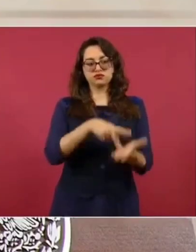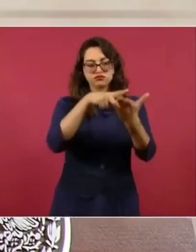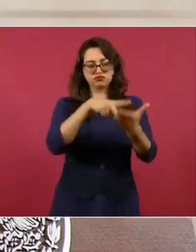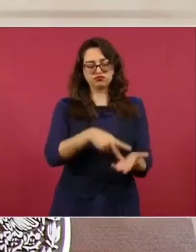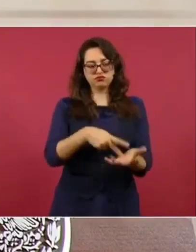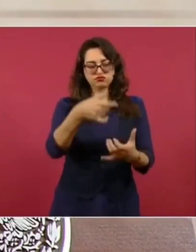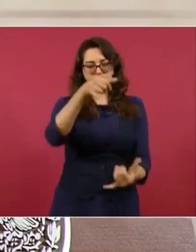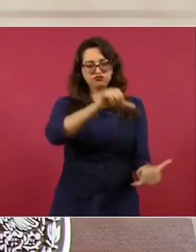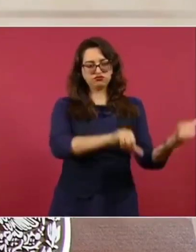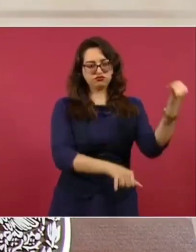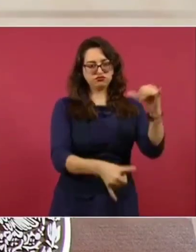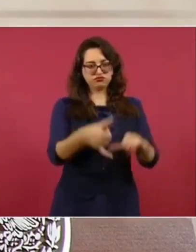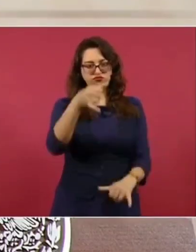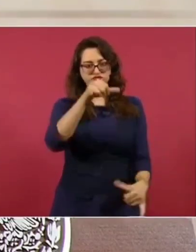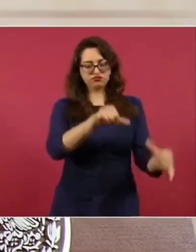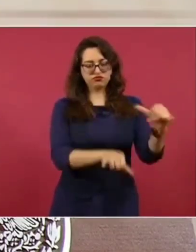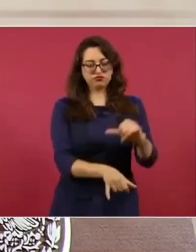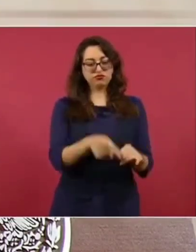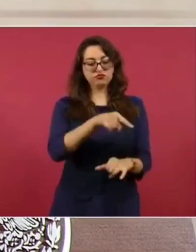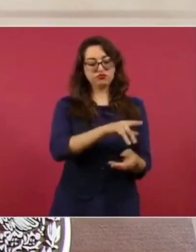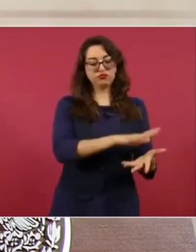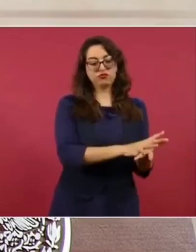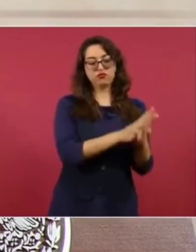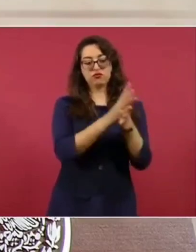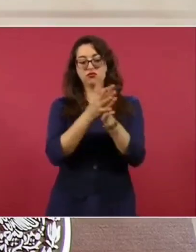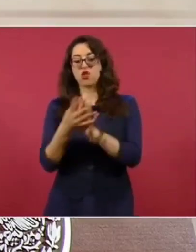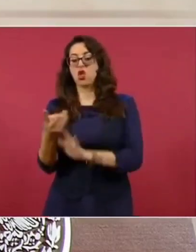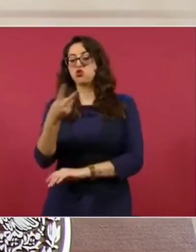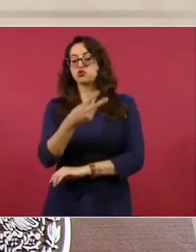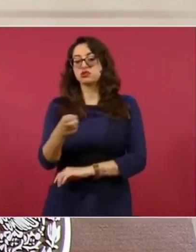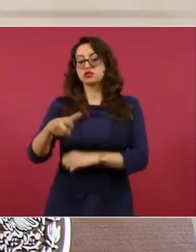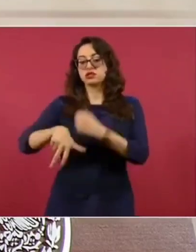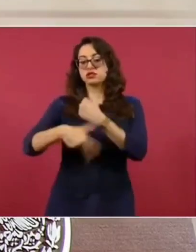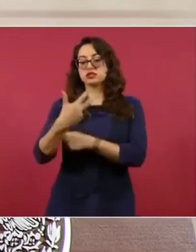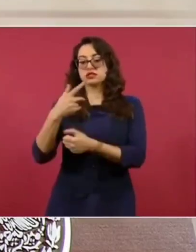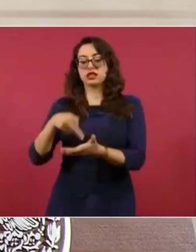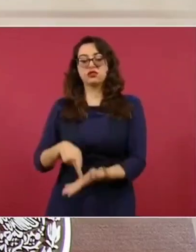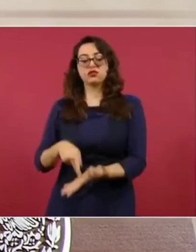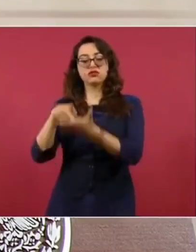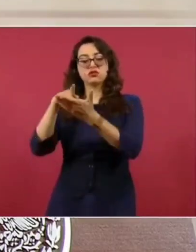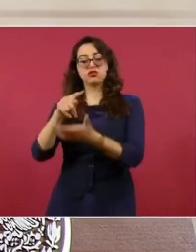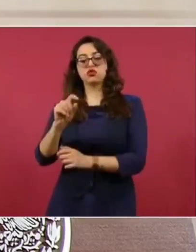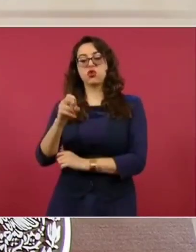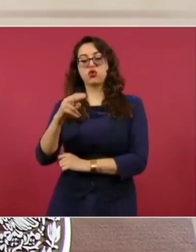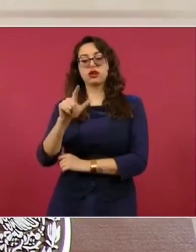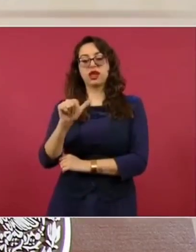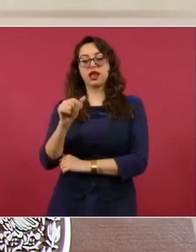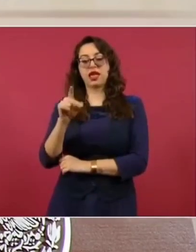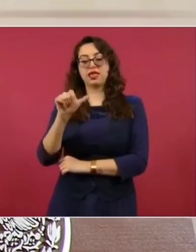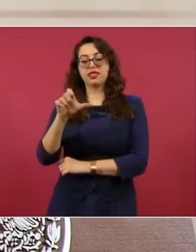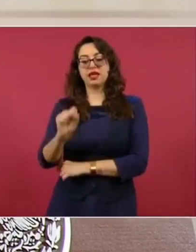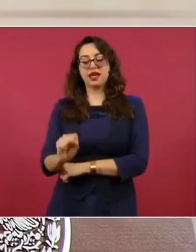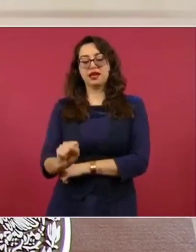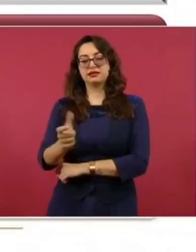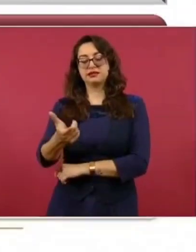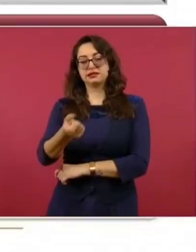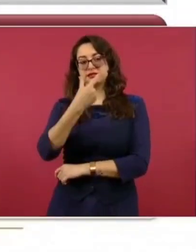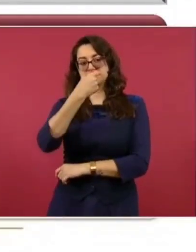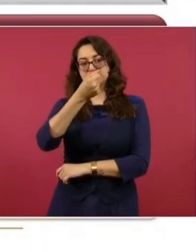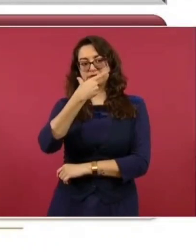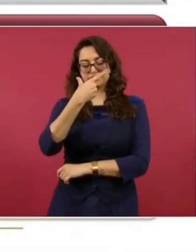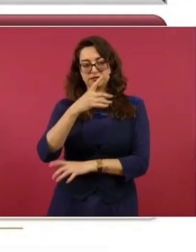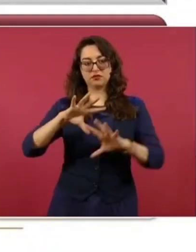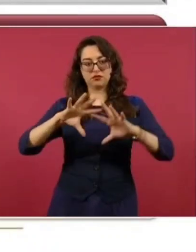sustancias químicas se evitó la producción de más de 213 toneladas de metafetamina con una afectación económica para la delincuencia